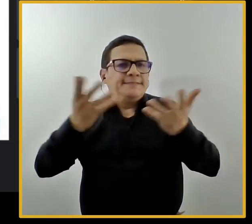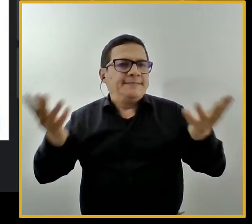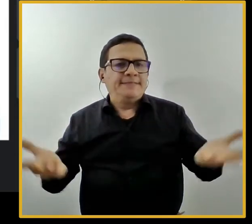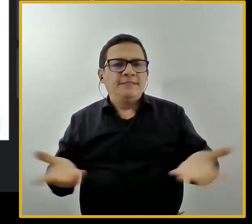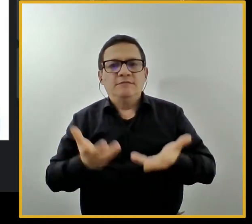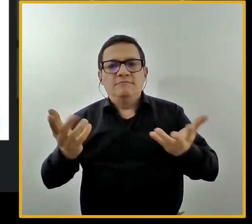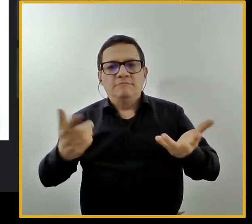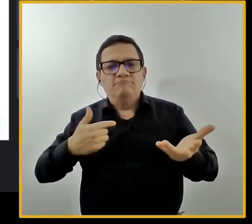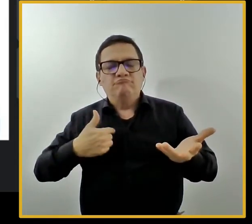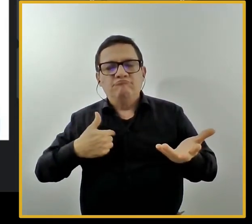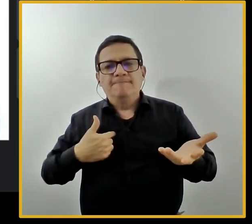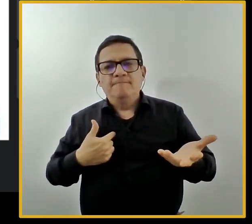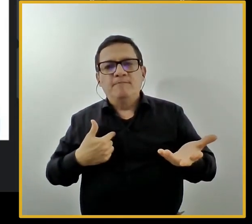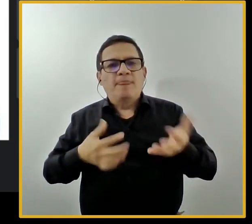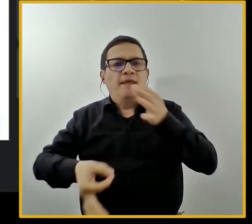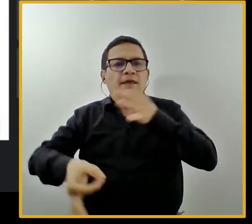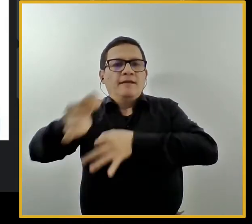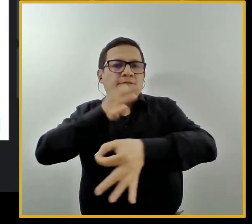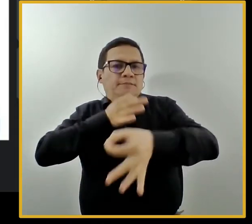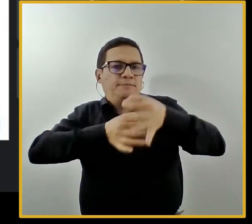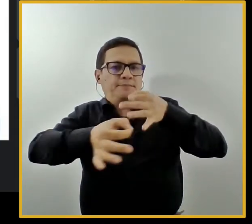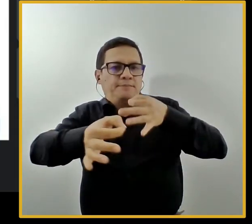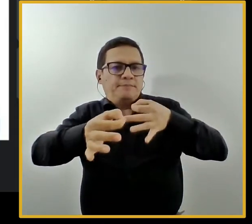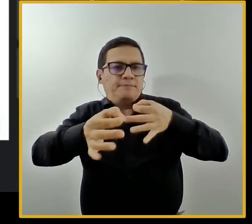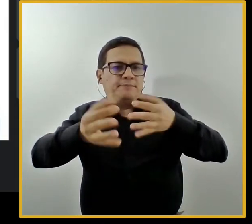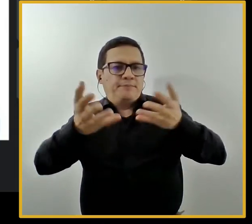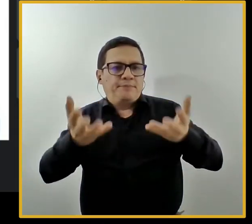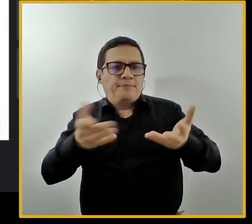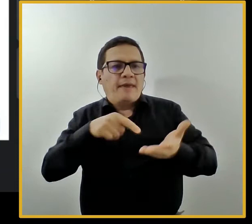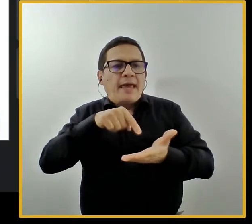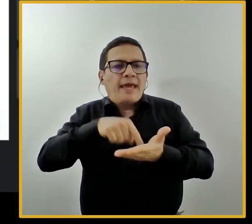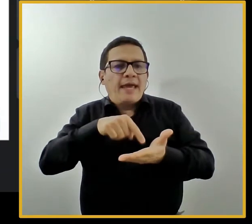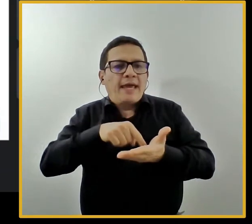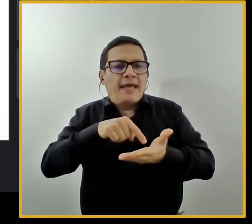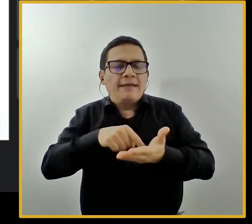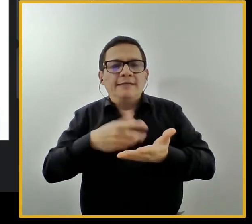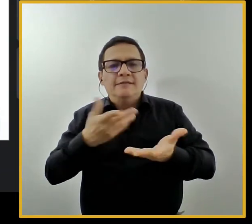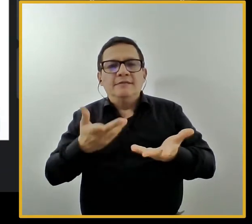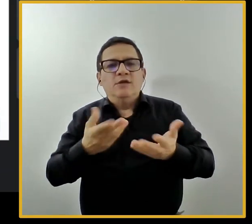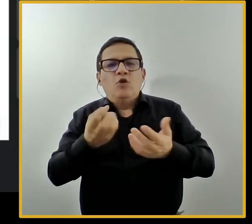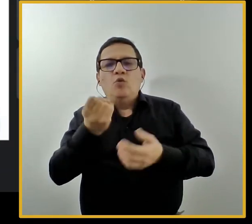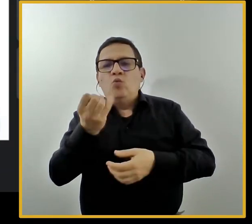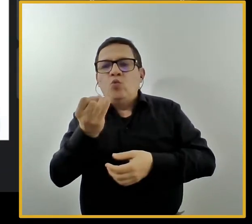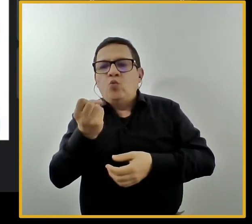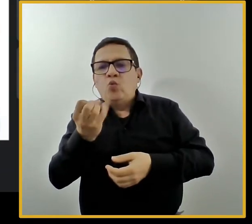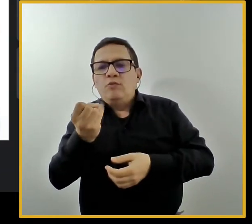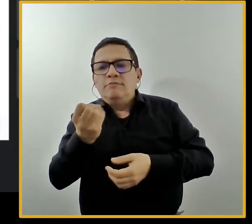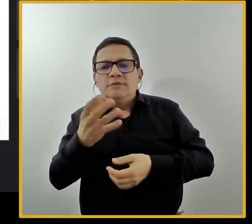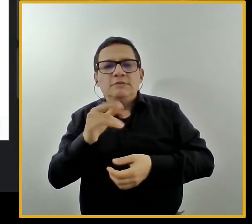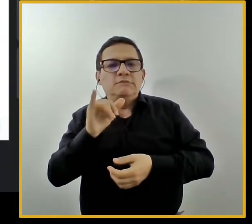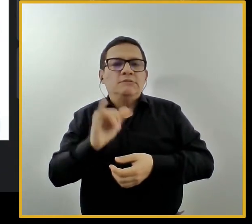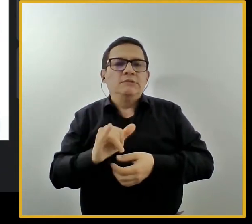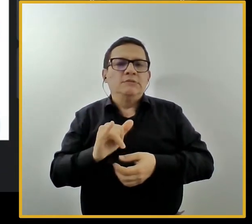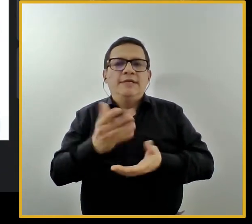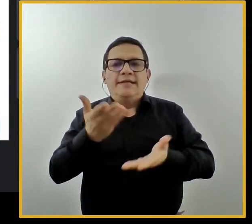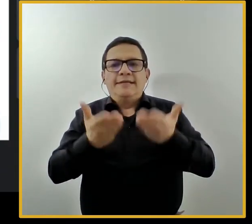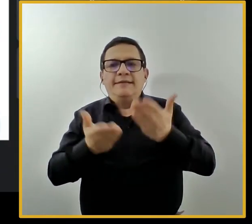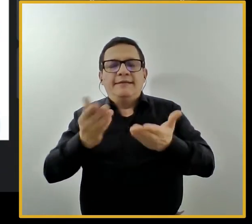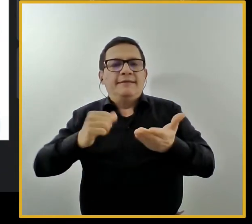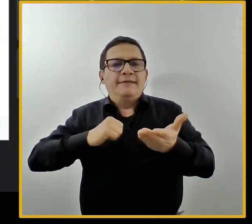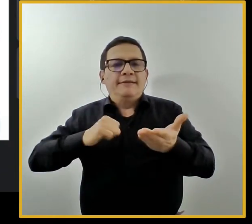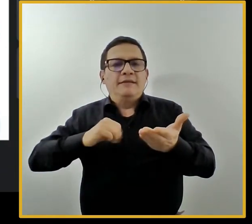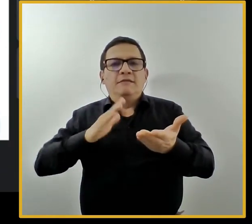donde yo logro acá reemplazar luego esos valores, entonces tenemos